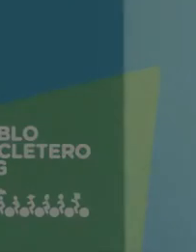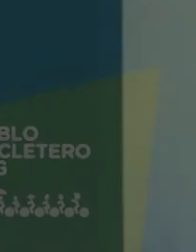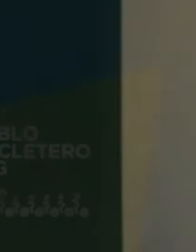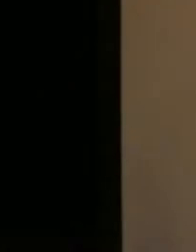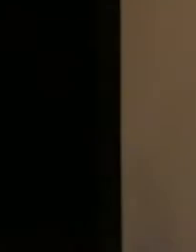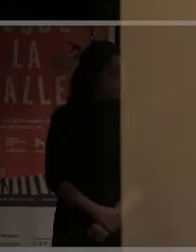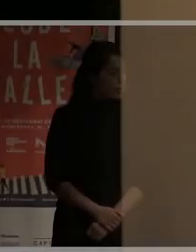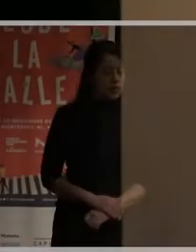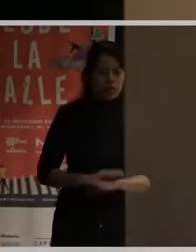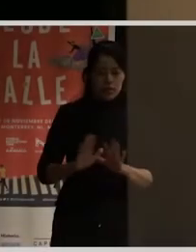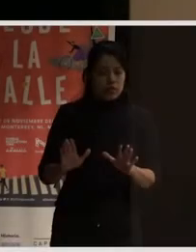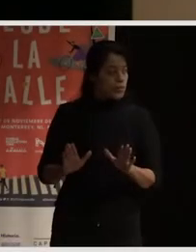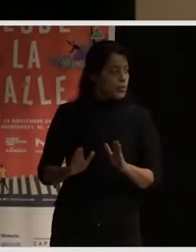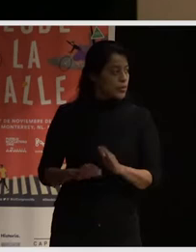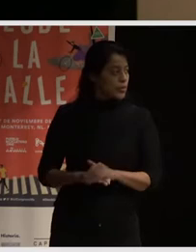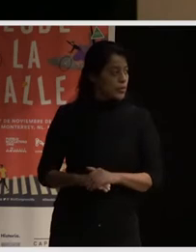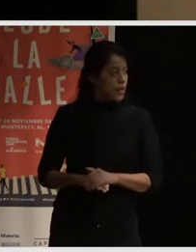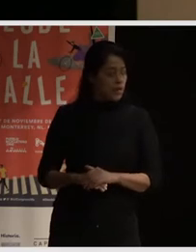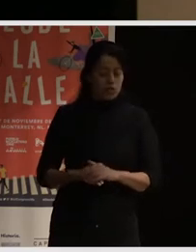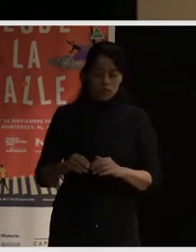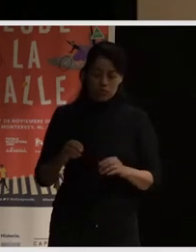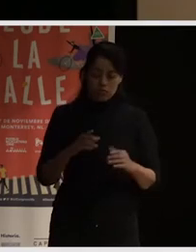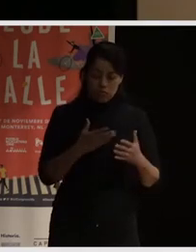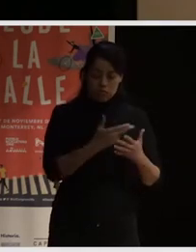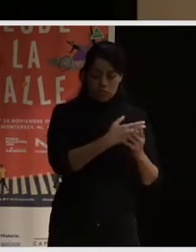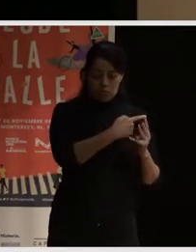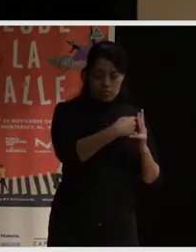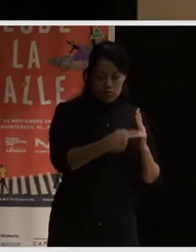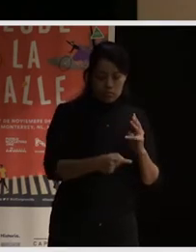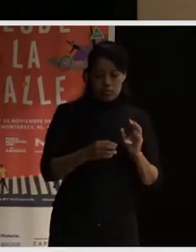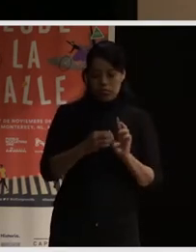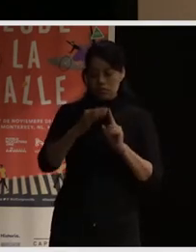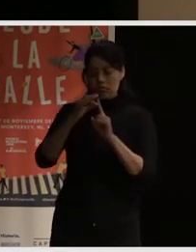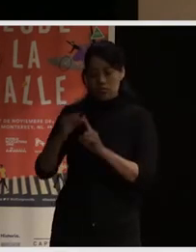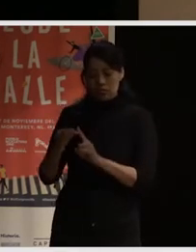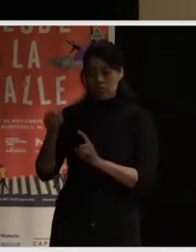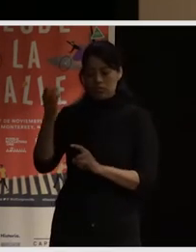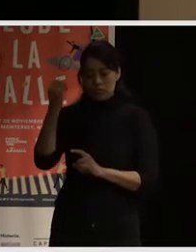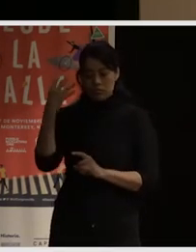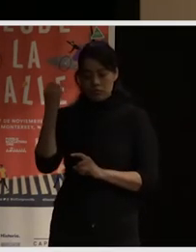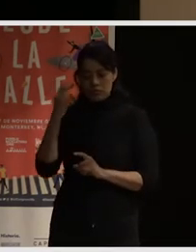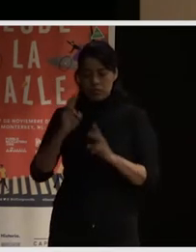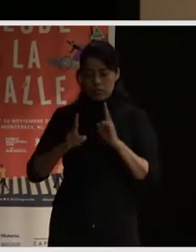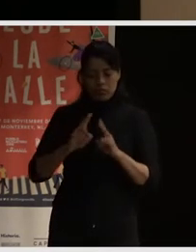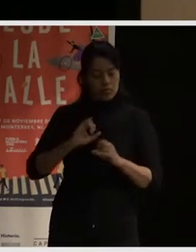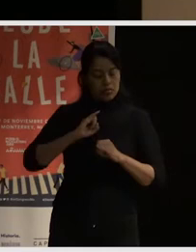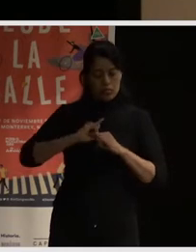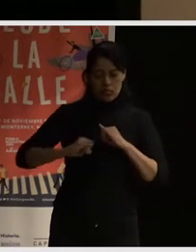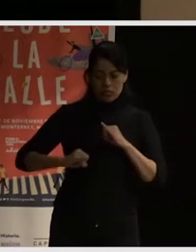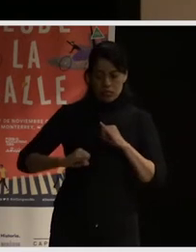bueno pues ya básicamente con este panel este mesa de diálogo que tuvimos es el último